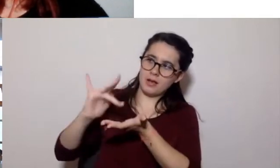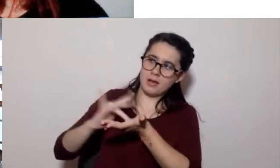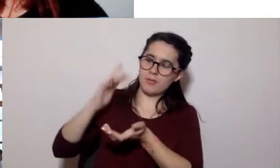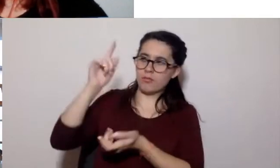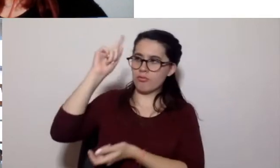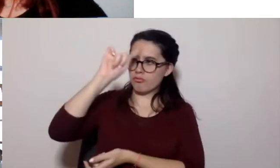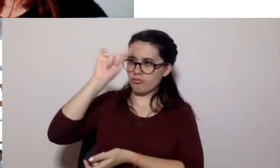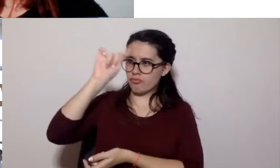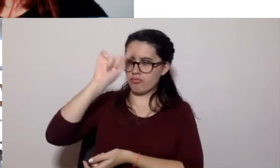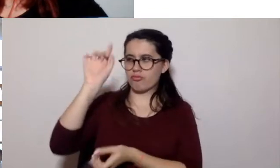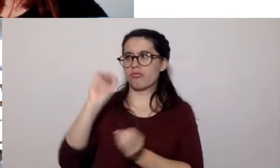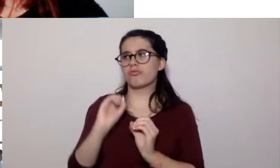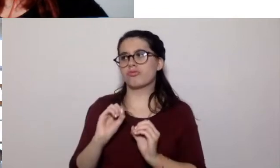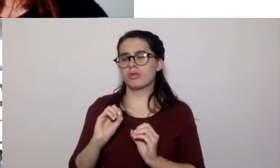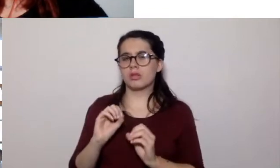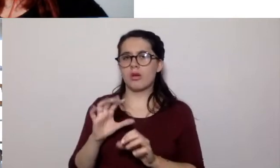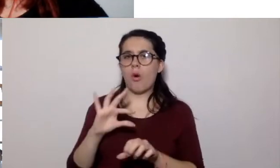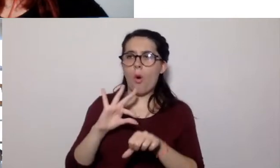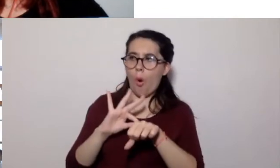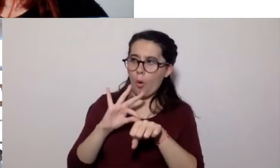de cabecera. Leo